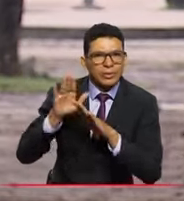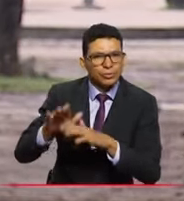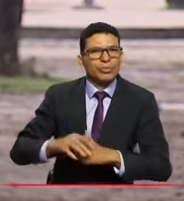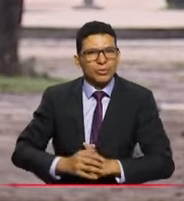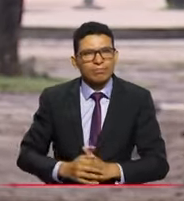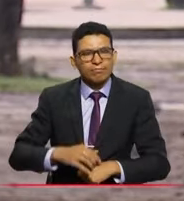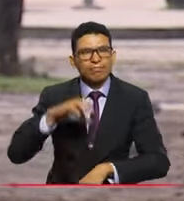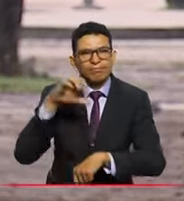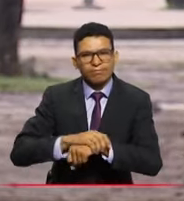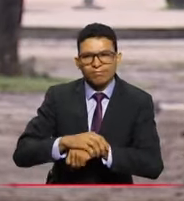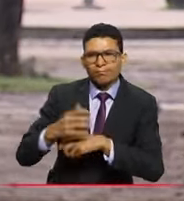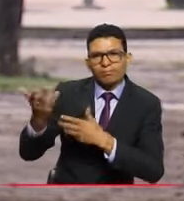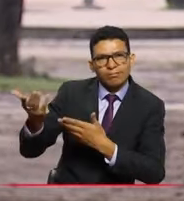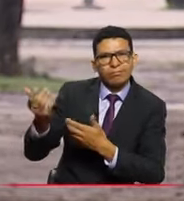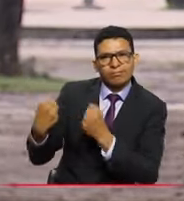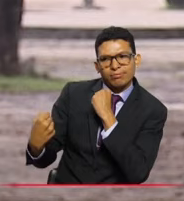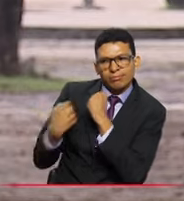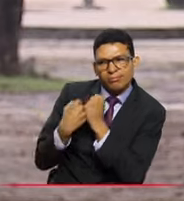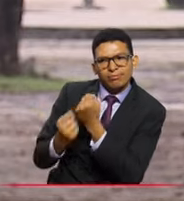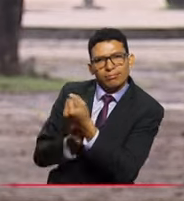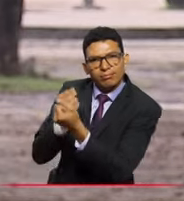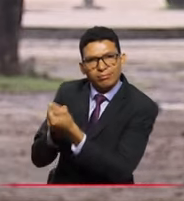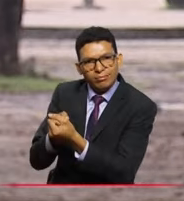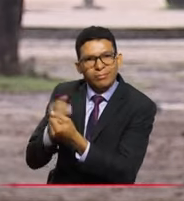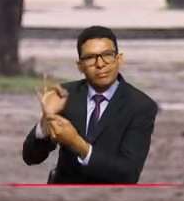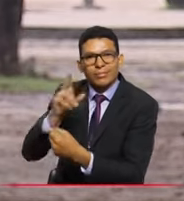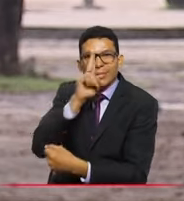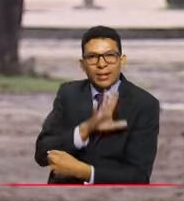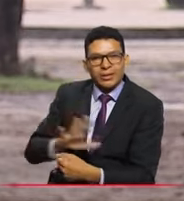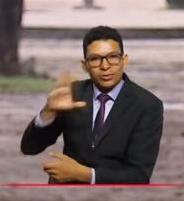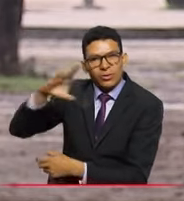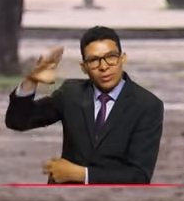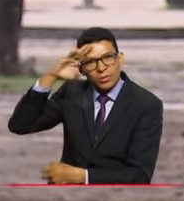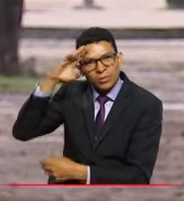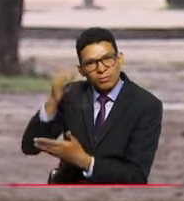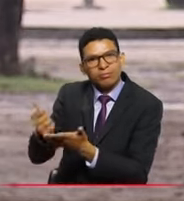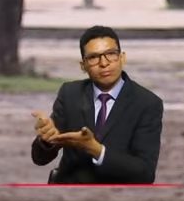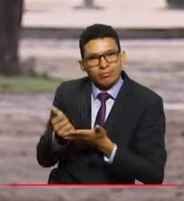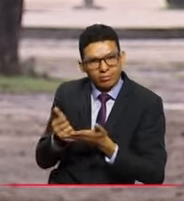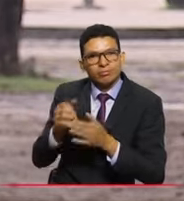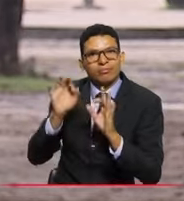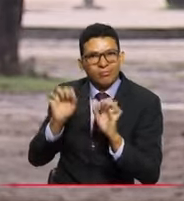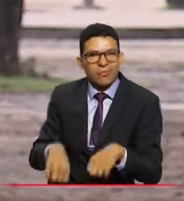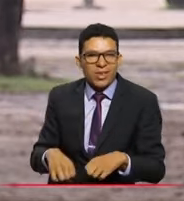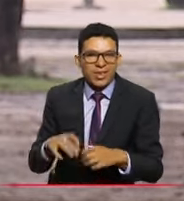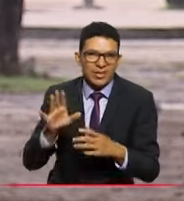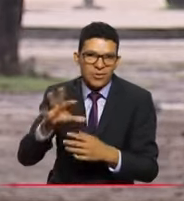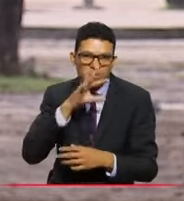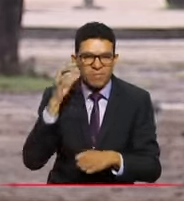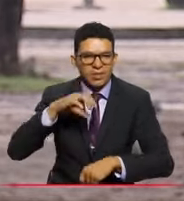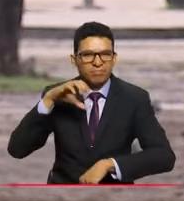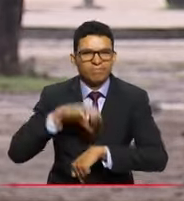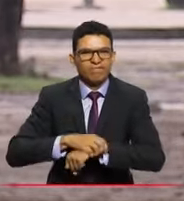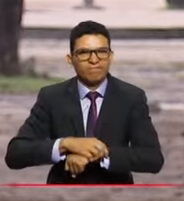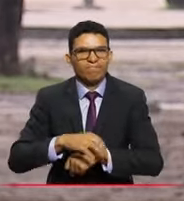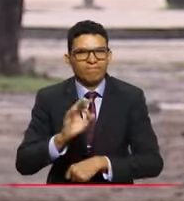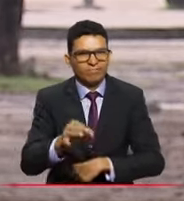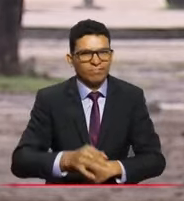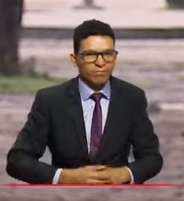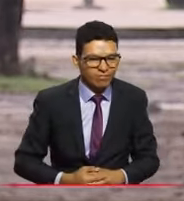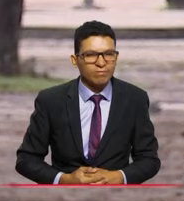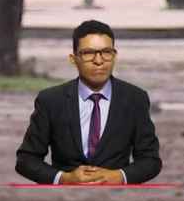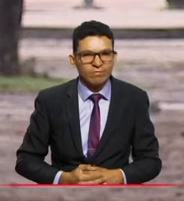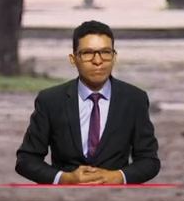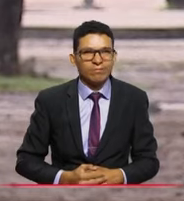Chile por la colaboración de nuestra Policía Nacional para ayudar a localizar a este hombre y hacer